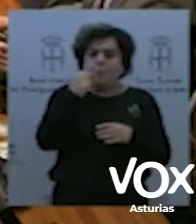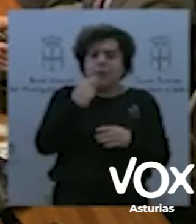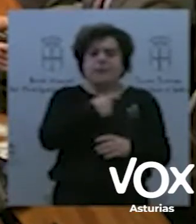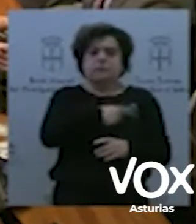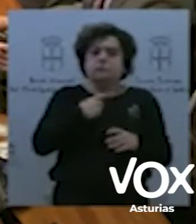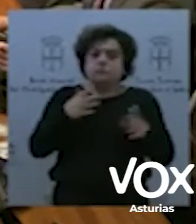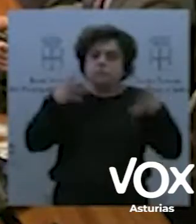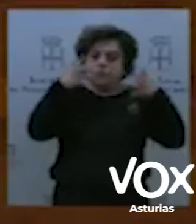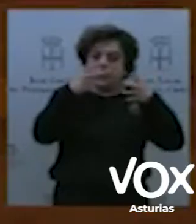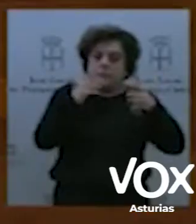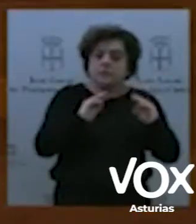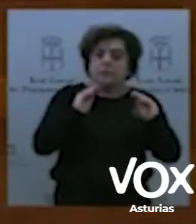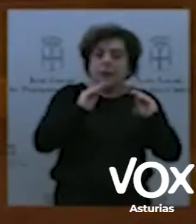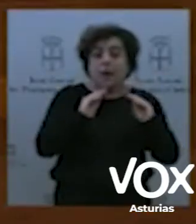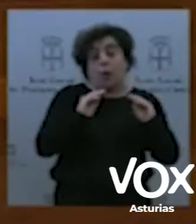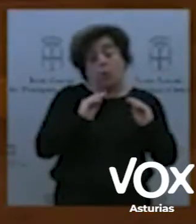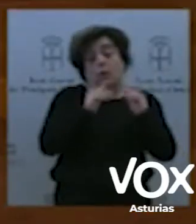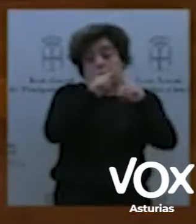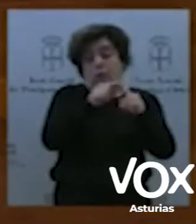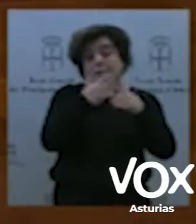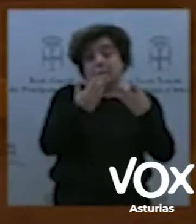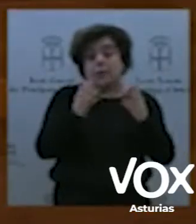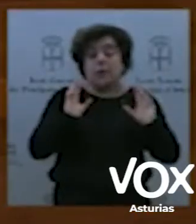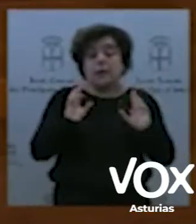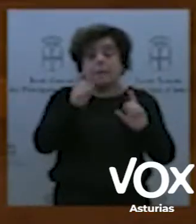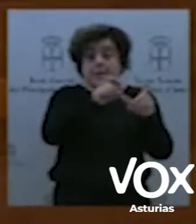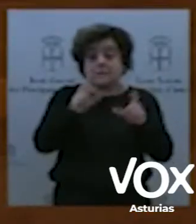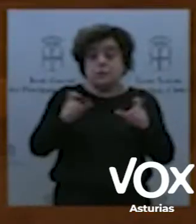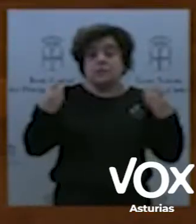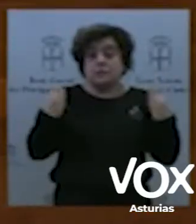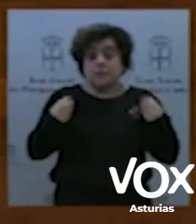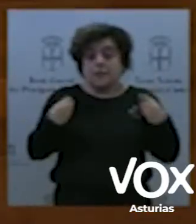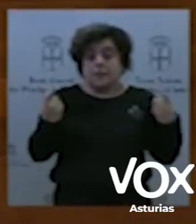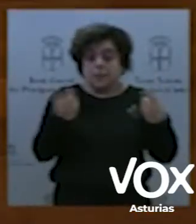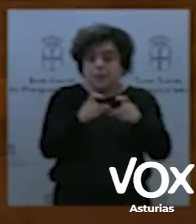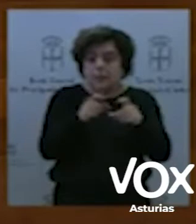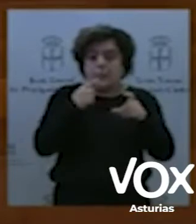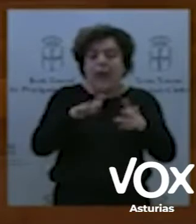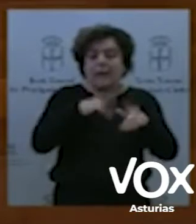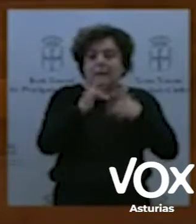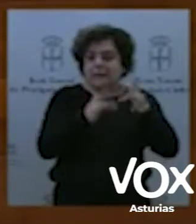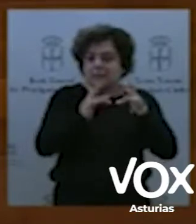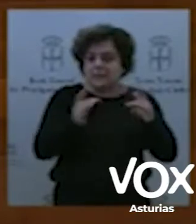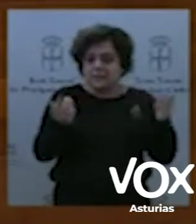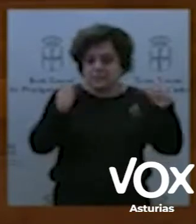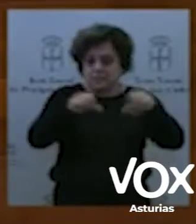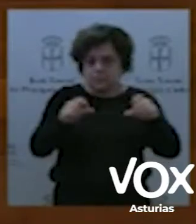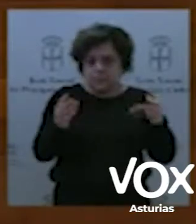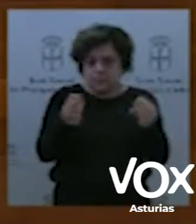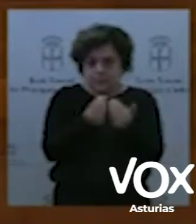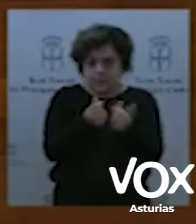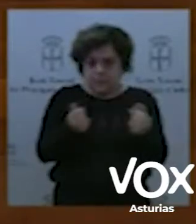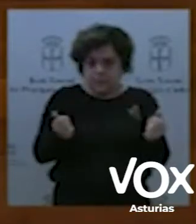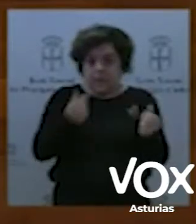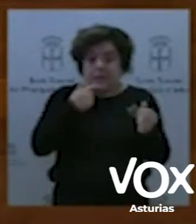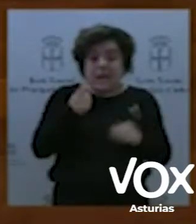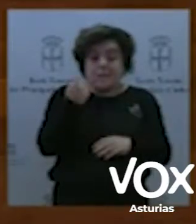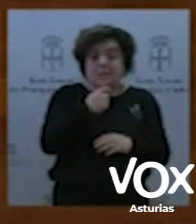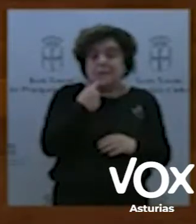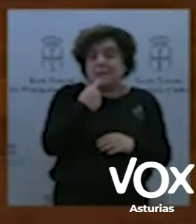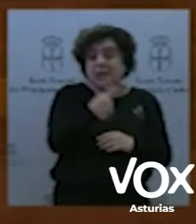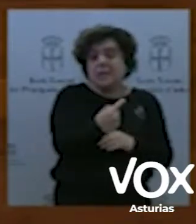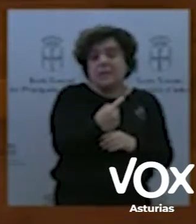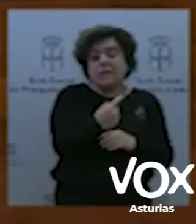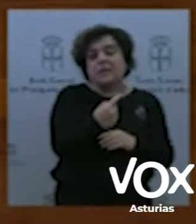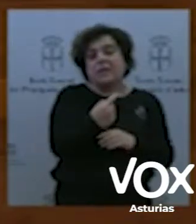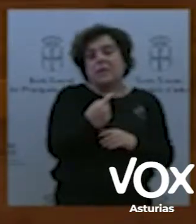manera inmediata la crisis que asola a Asturias. El presidente, muy en su línea, dijo que iba a revertirla de manera inmediata